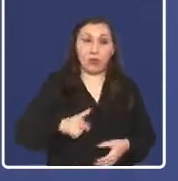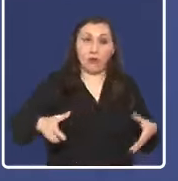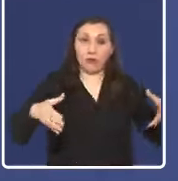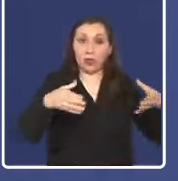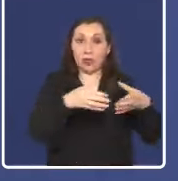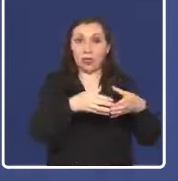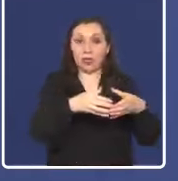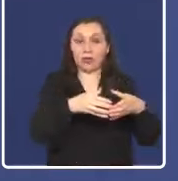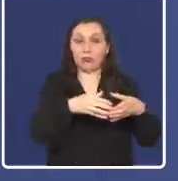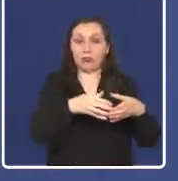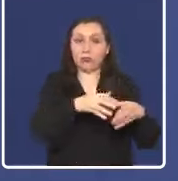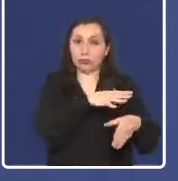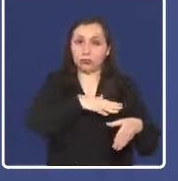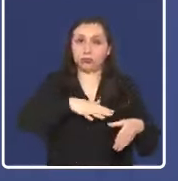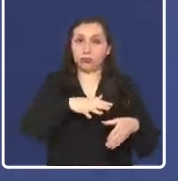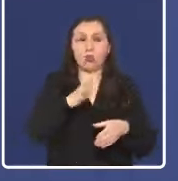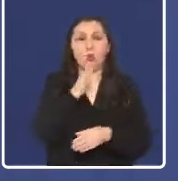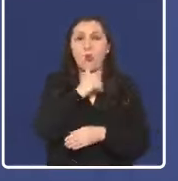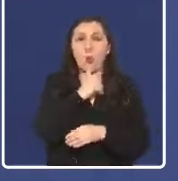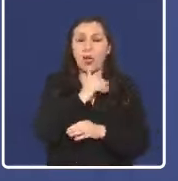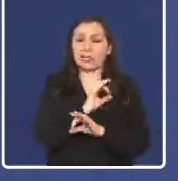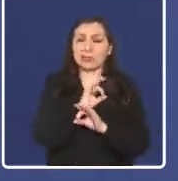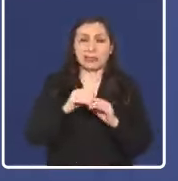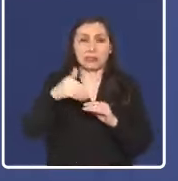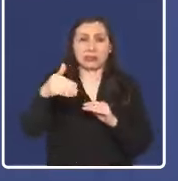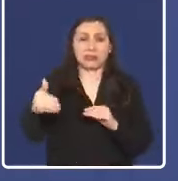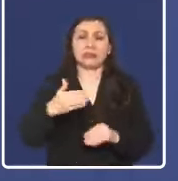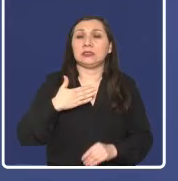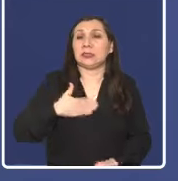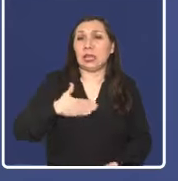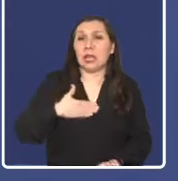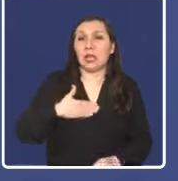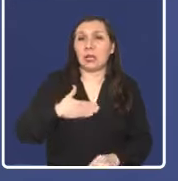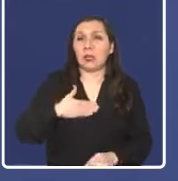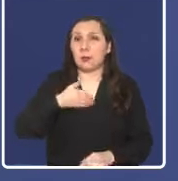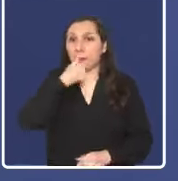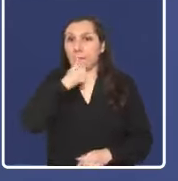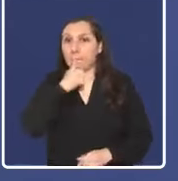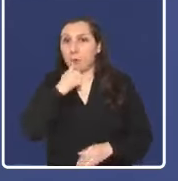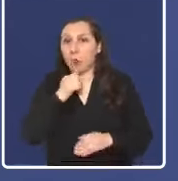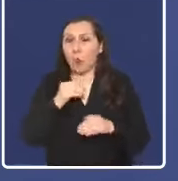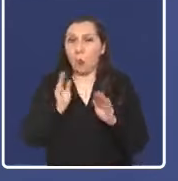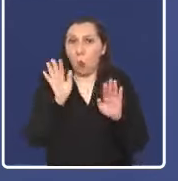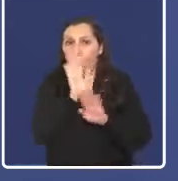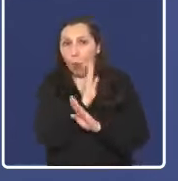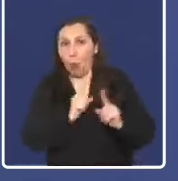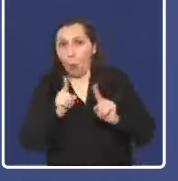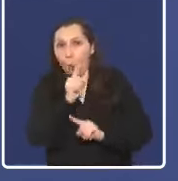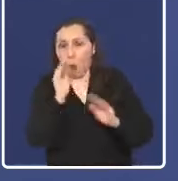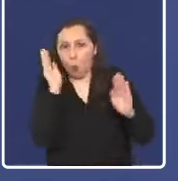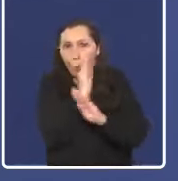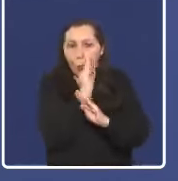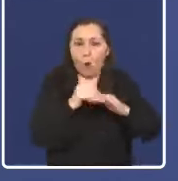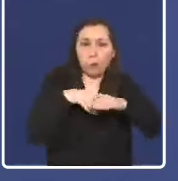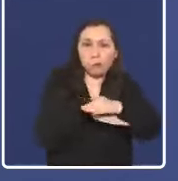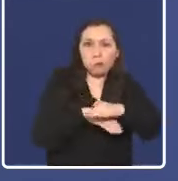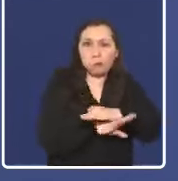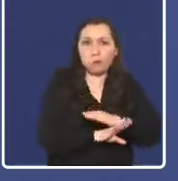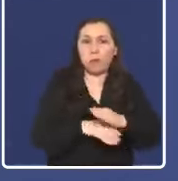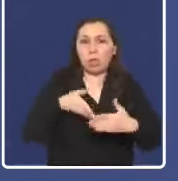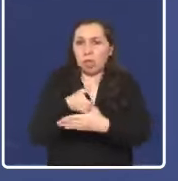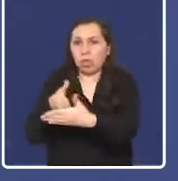gobierno no ha habido ni habrá ningún ánimo de tapar, de esconder, de